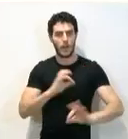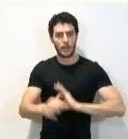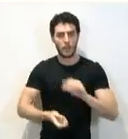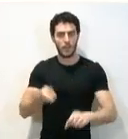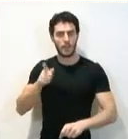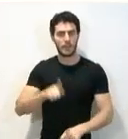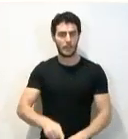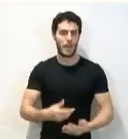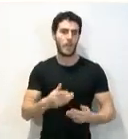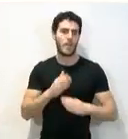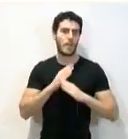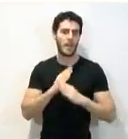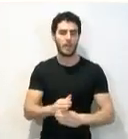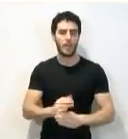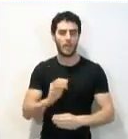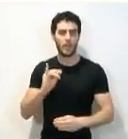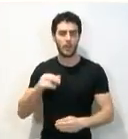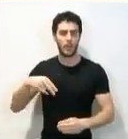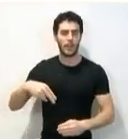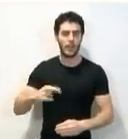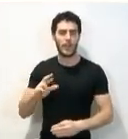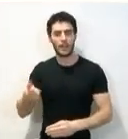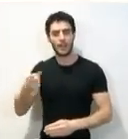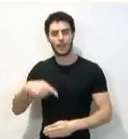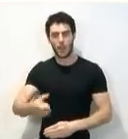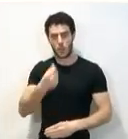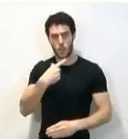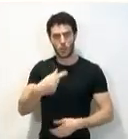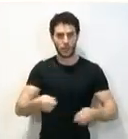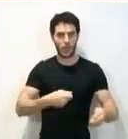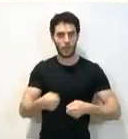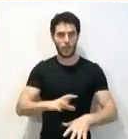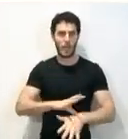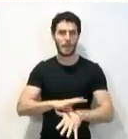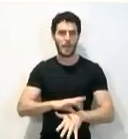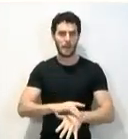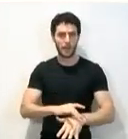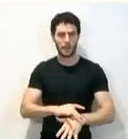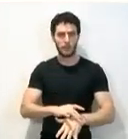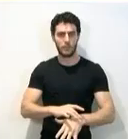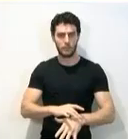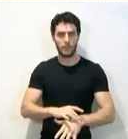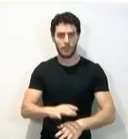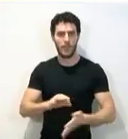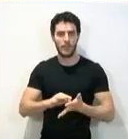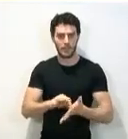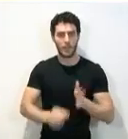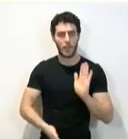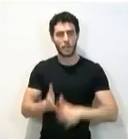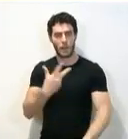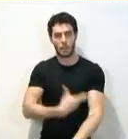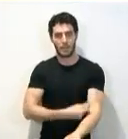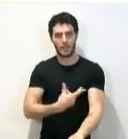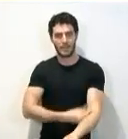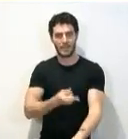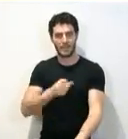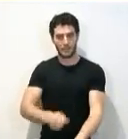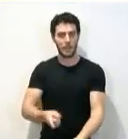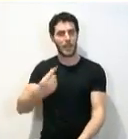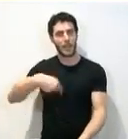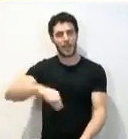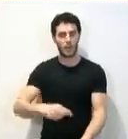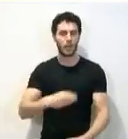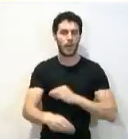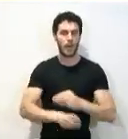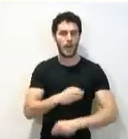determinación analítica del INR y ajuste de dosis, tanto de pacientes ambulatorios que acuden al servicio a pincharse, como aquellos que se realizan la extracción